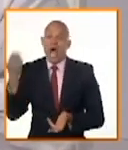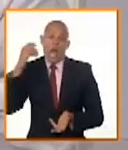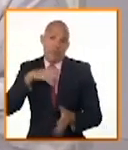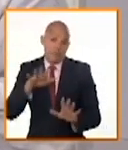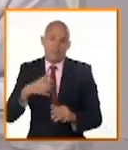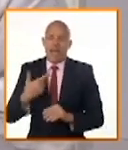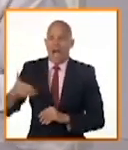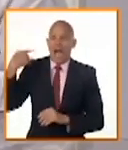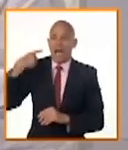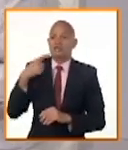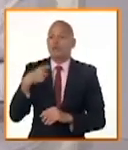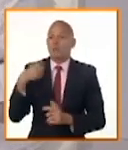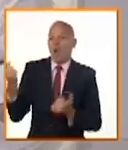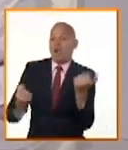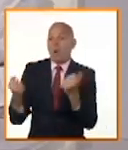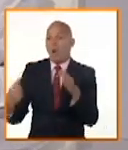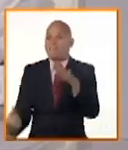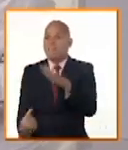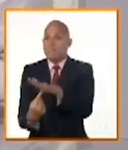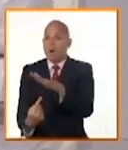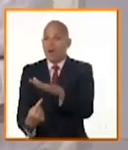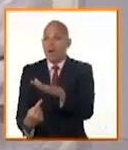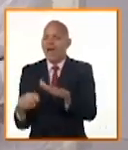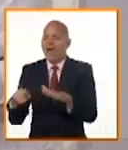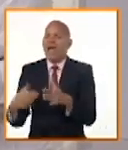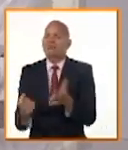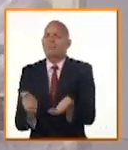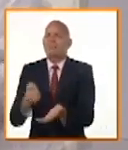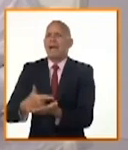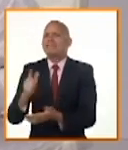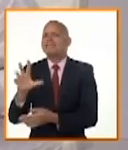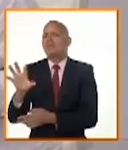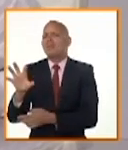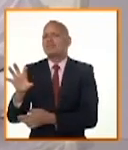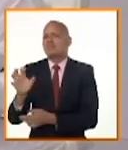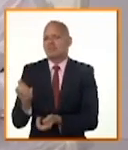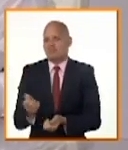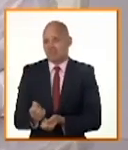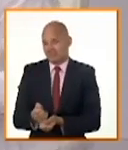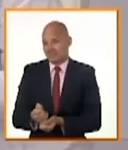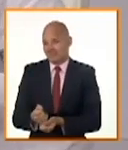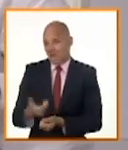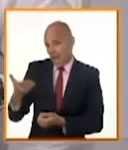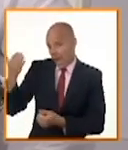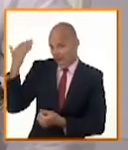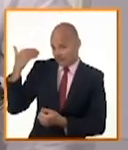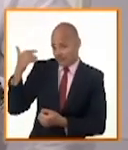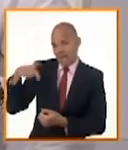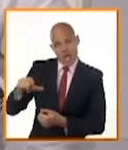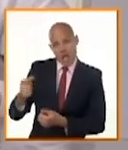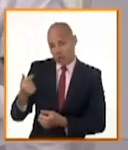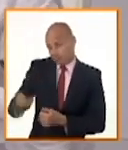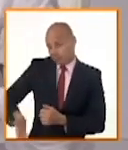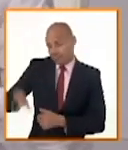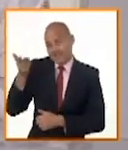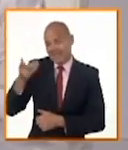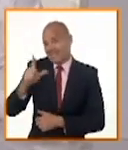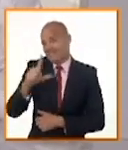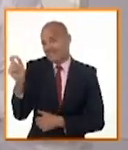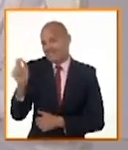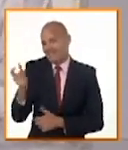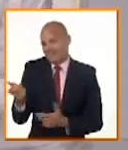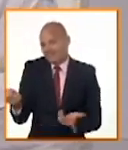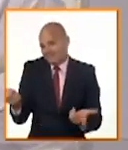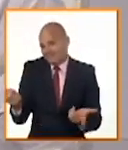por eso dijimos vamos a duplicarlo vamos a no trancar no cerrar no trabar nada dar las posibilidades y